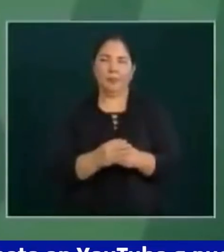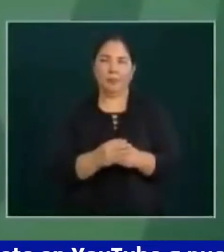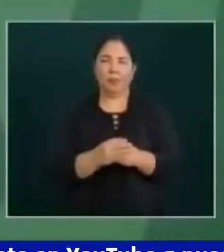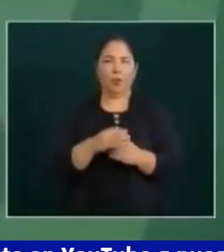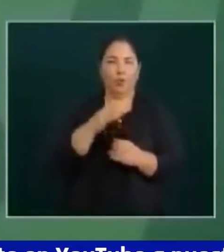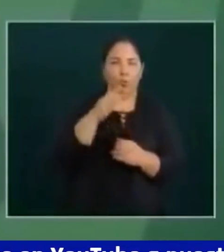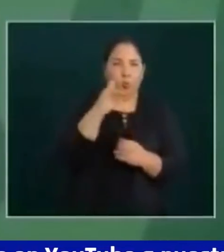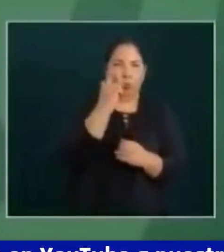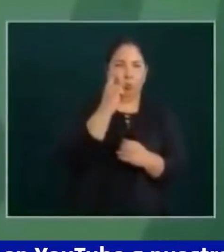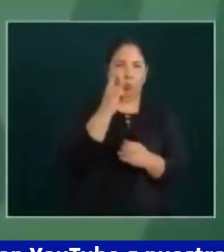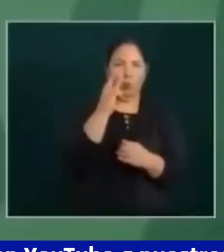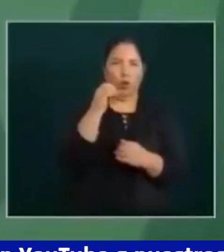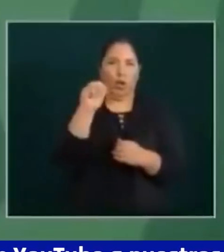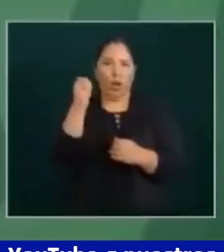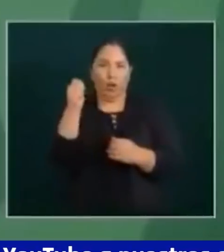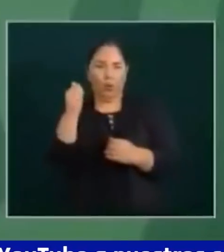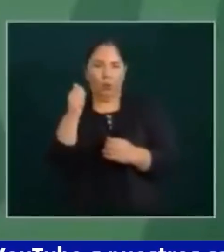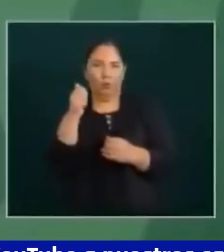julio, agosto,